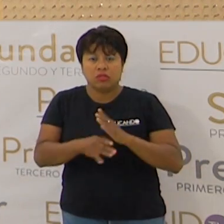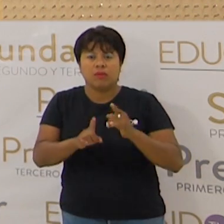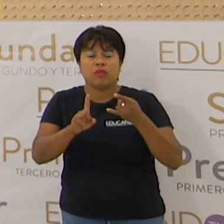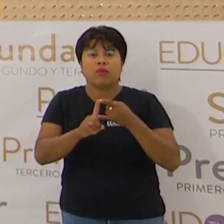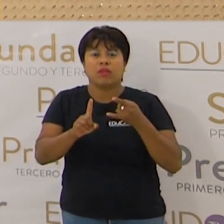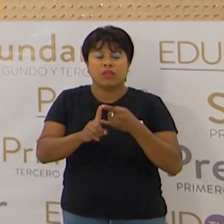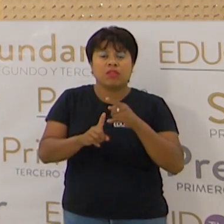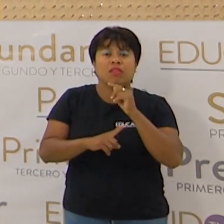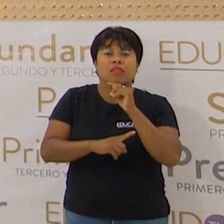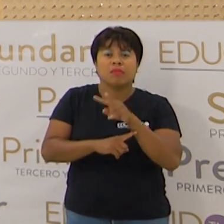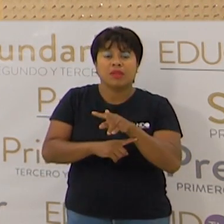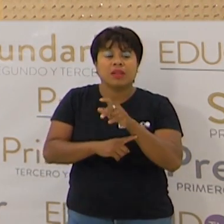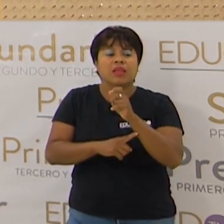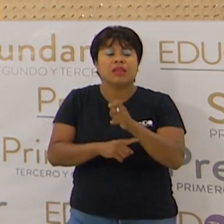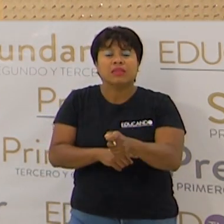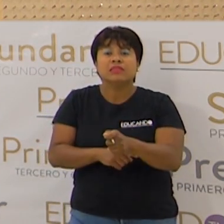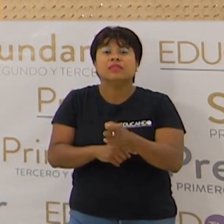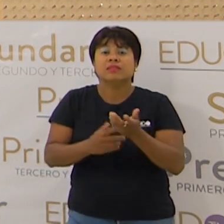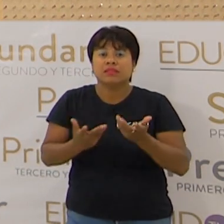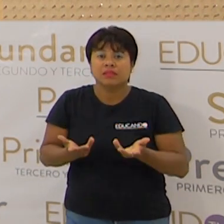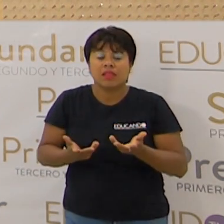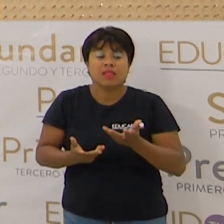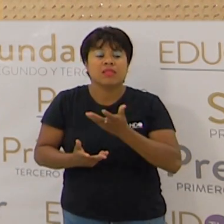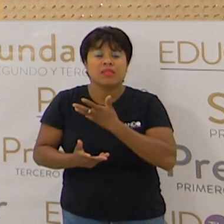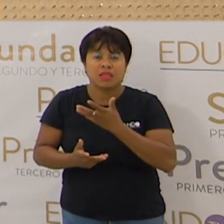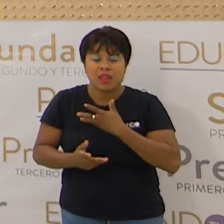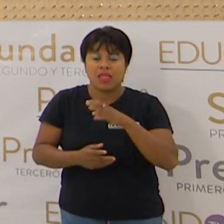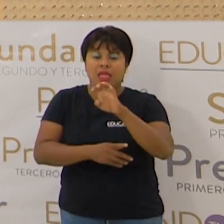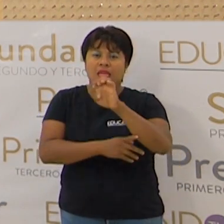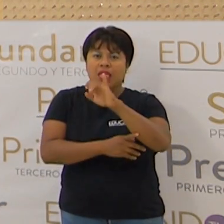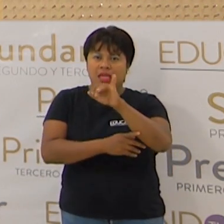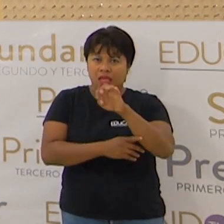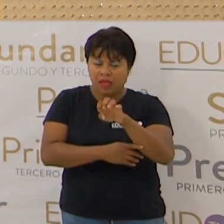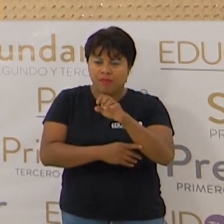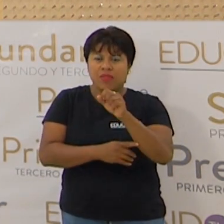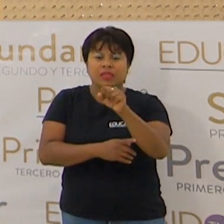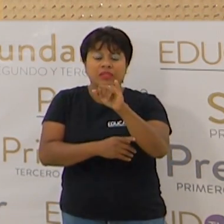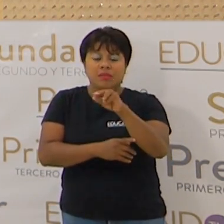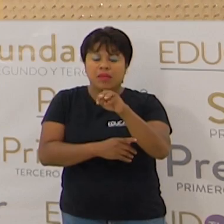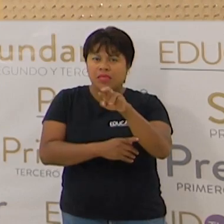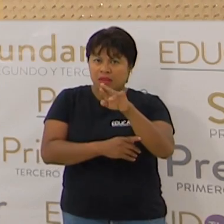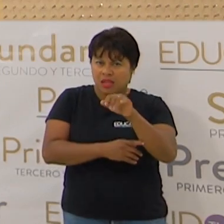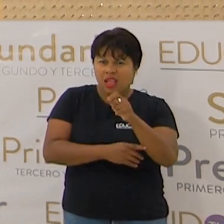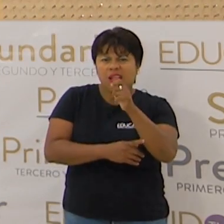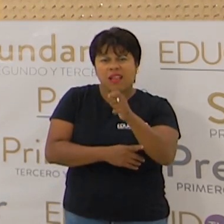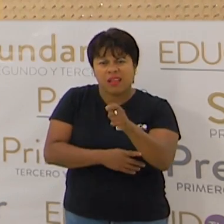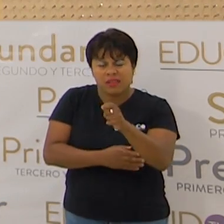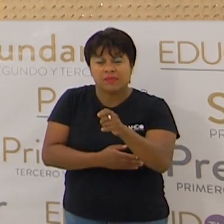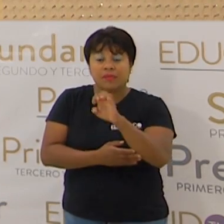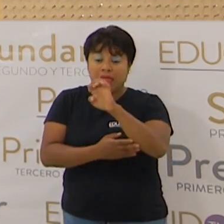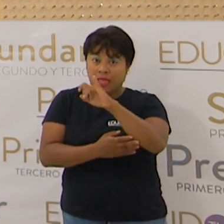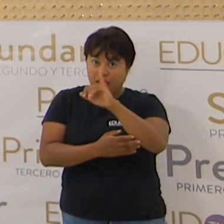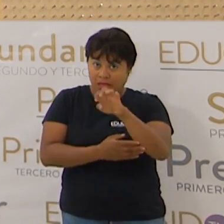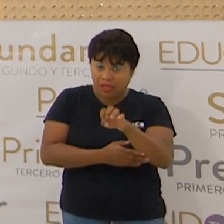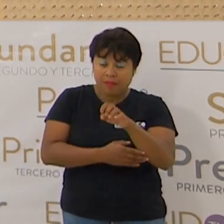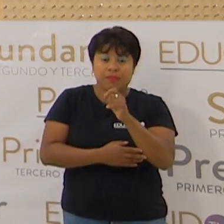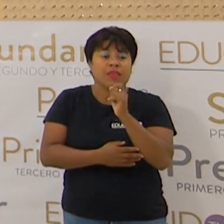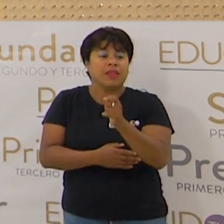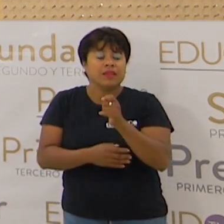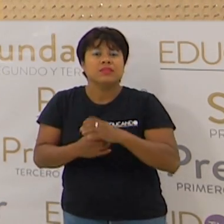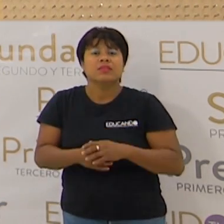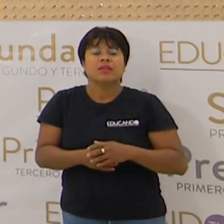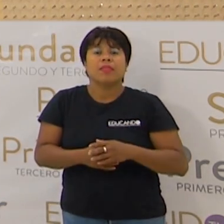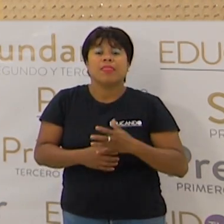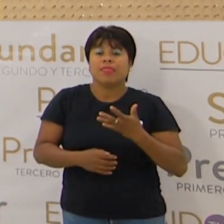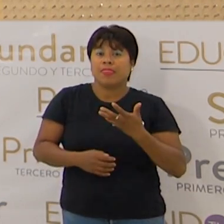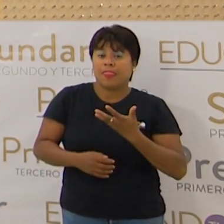cuadriláteros también es que tiene ejes de simetría. ¿Qué sería un eje de simetría? Bueno, un eje de simetría